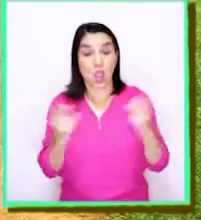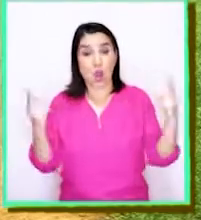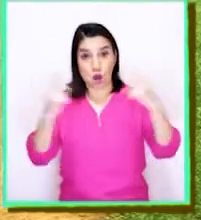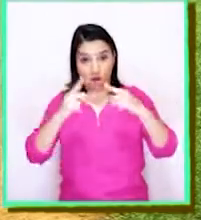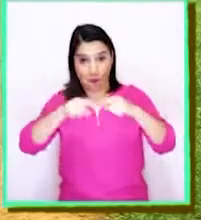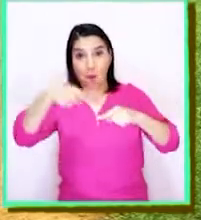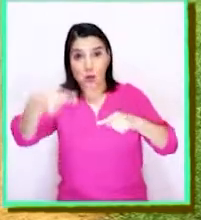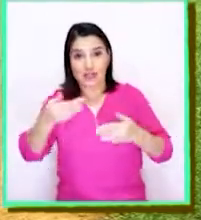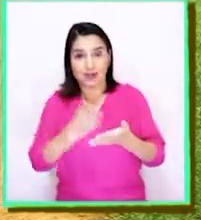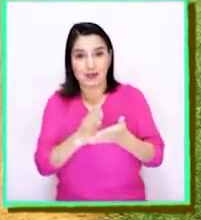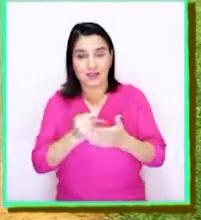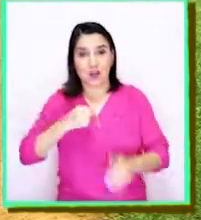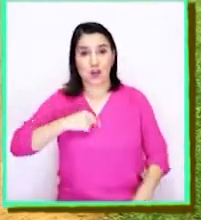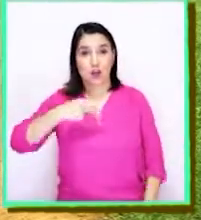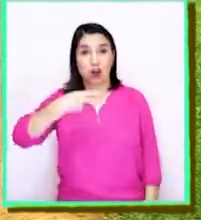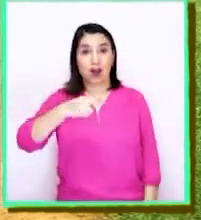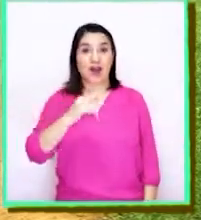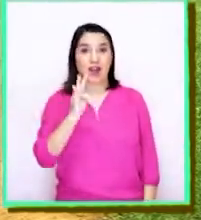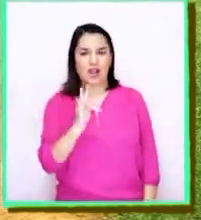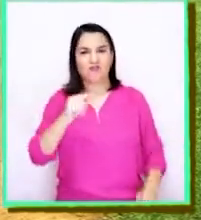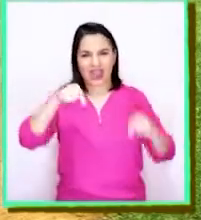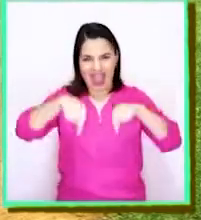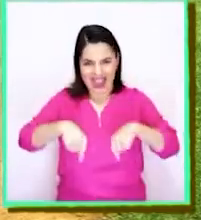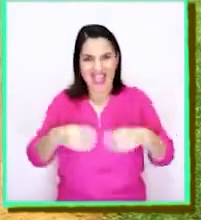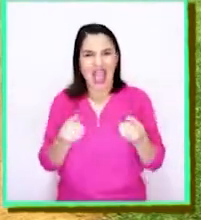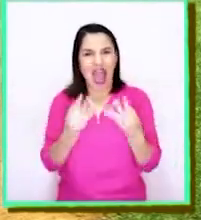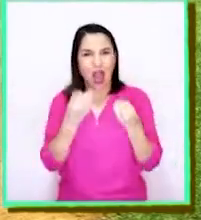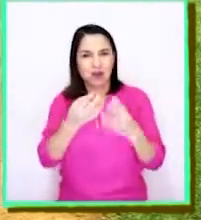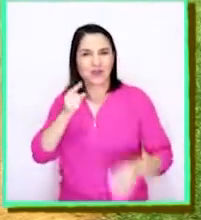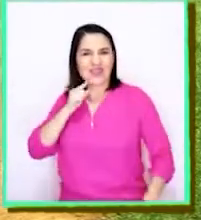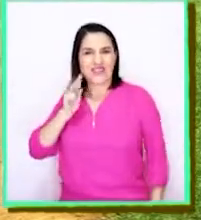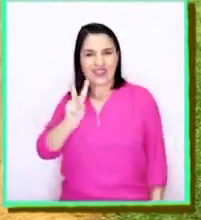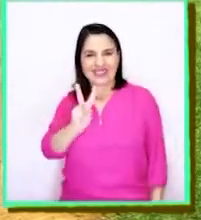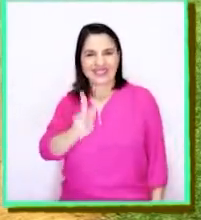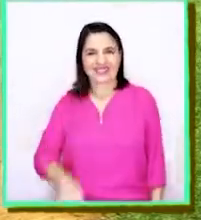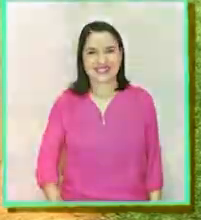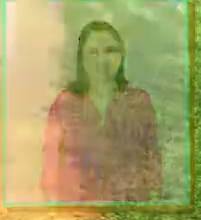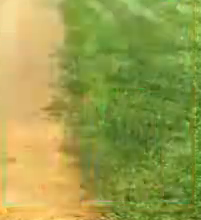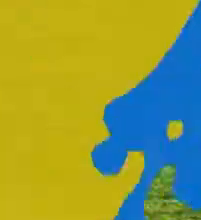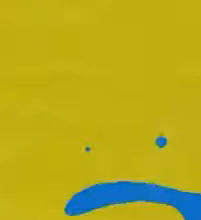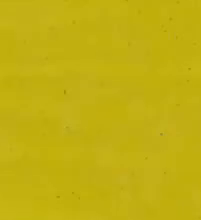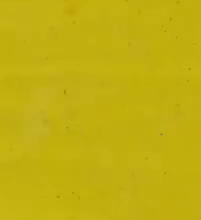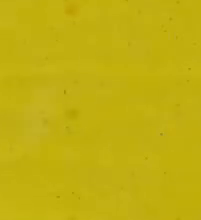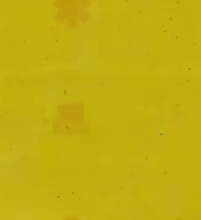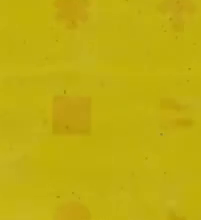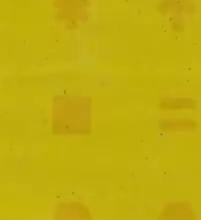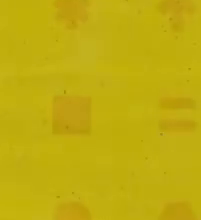Nos vemos en la próxima semana. Soy Aref y estamos en Aprendo TV.